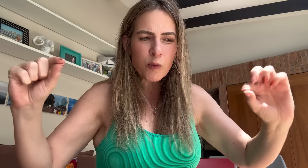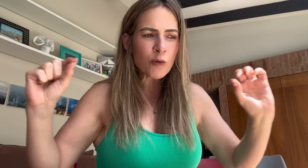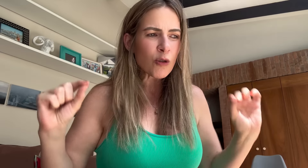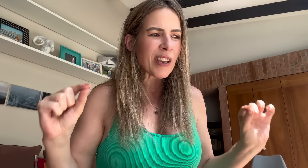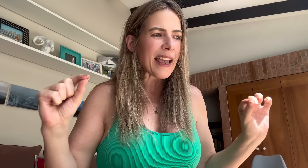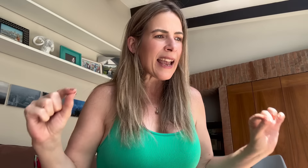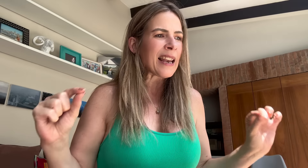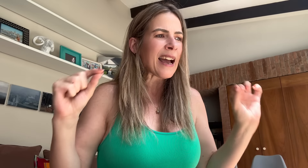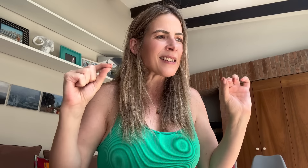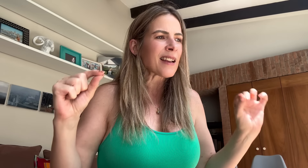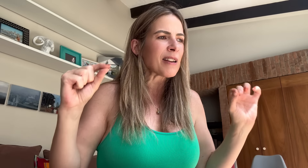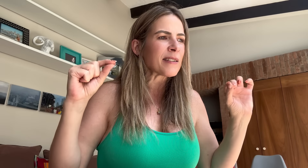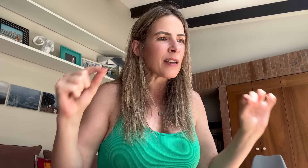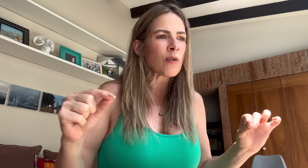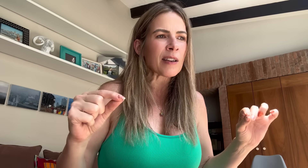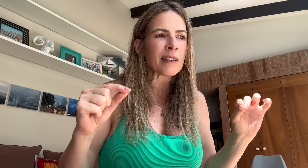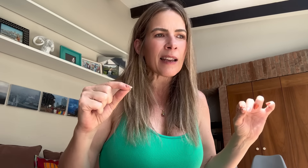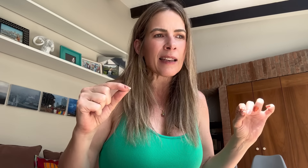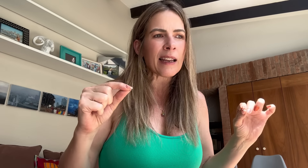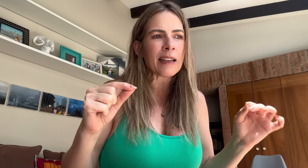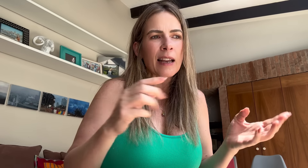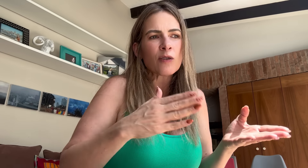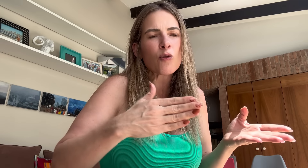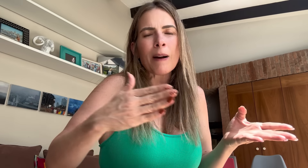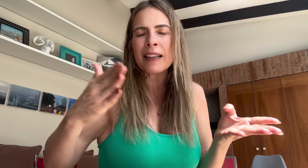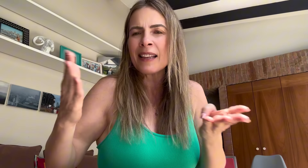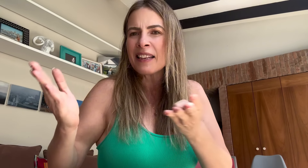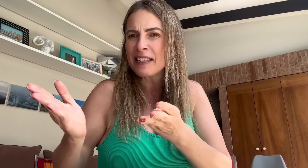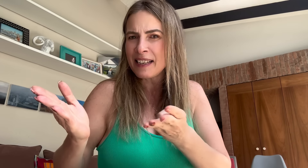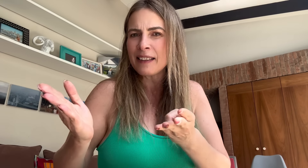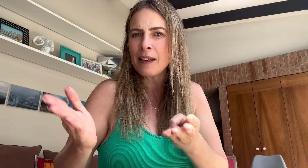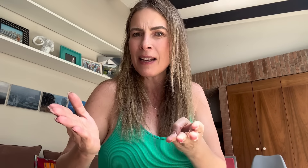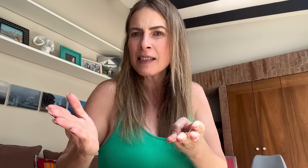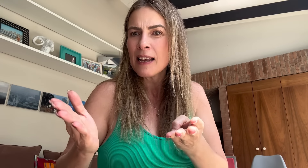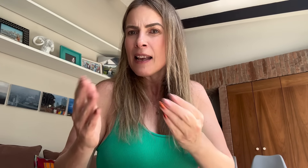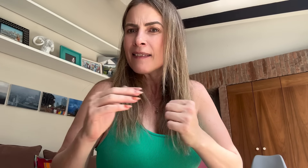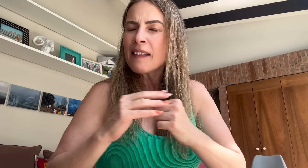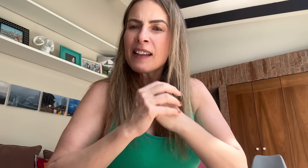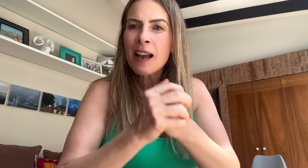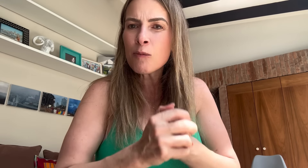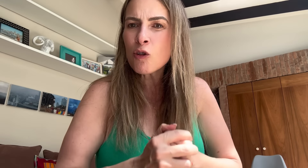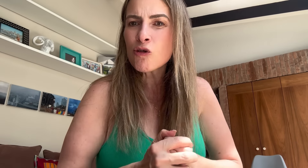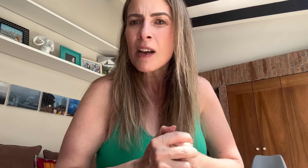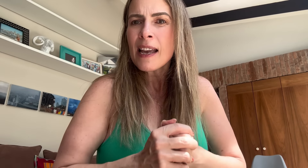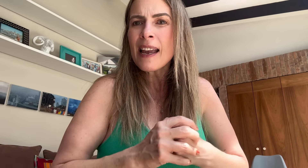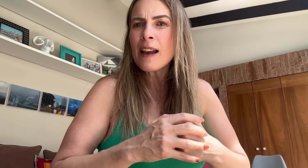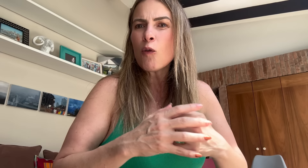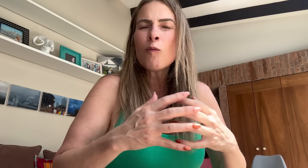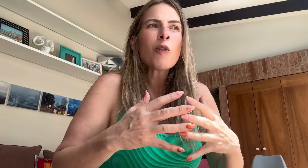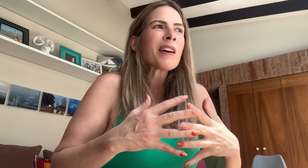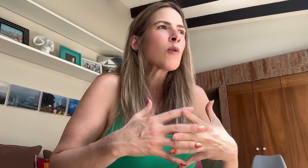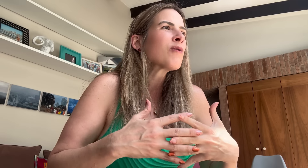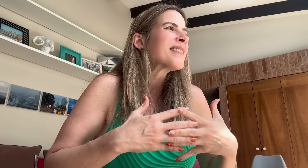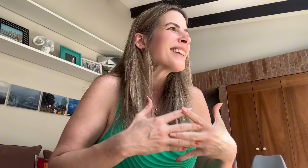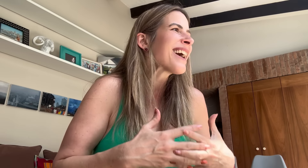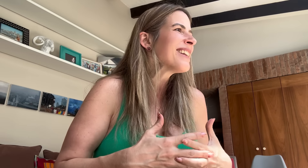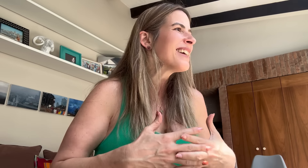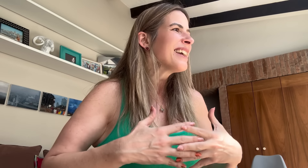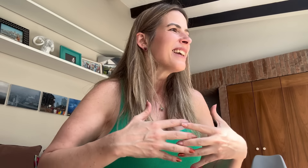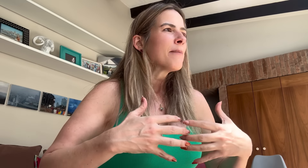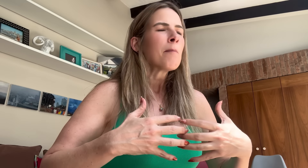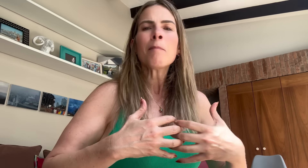estos puntos que él ha establecido en su paquete de iniciativas, tendríamos un poder